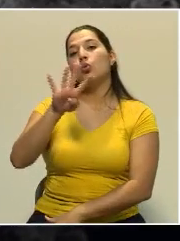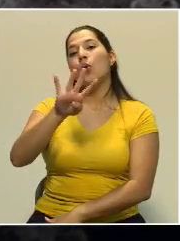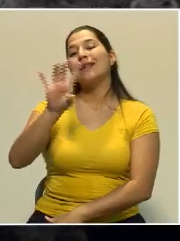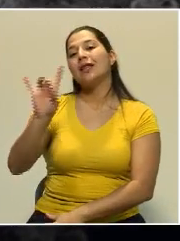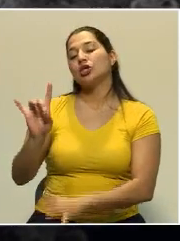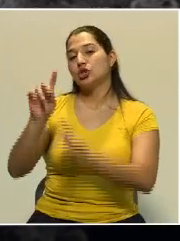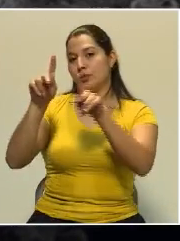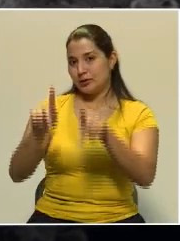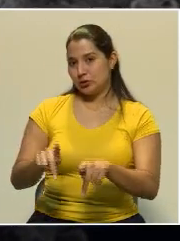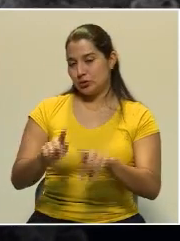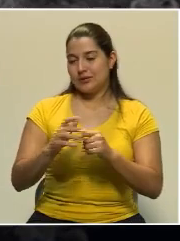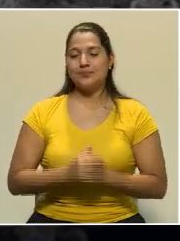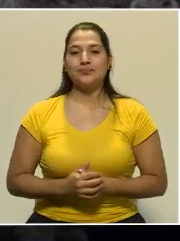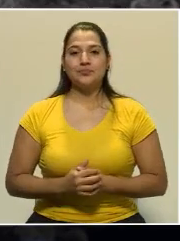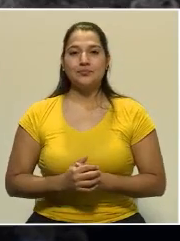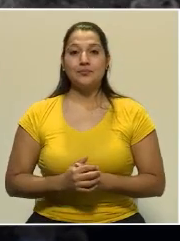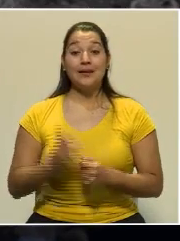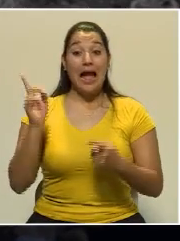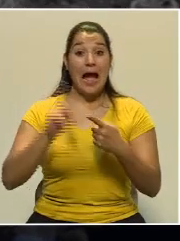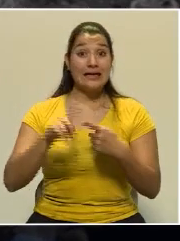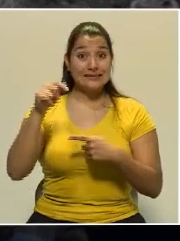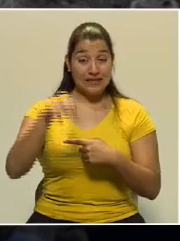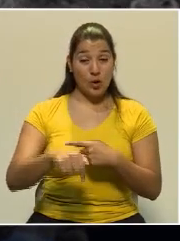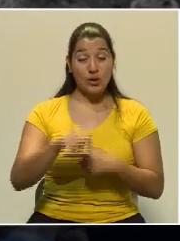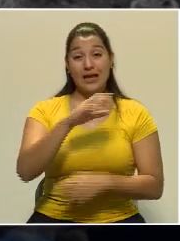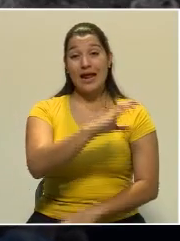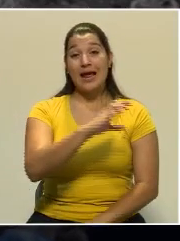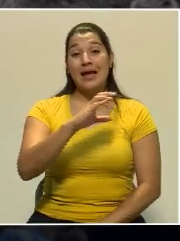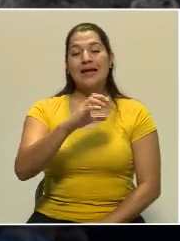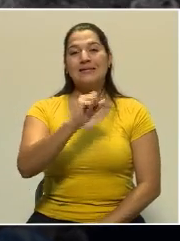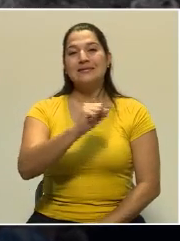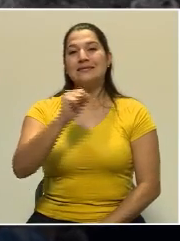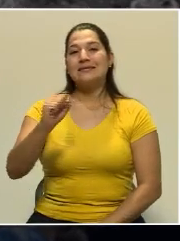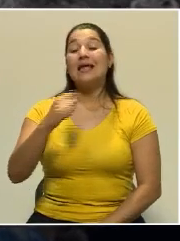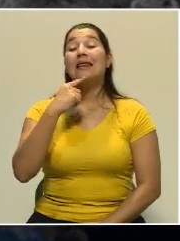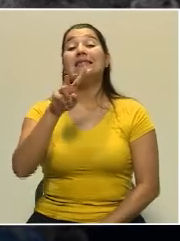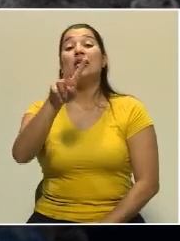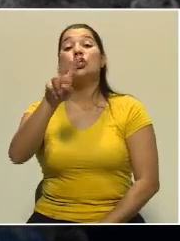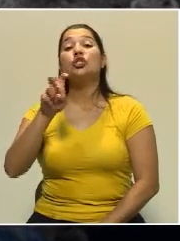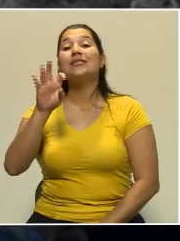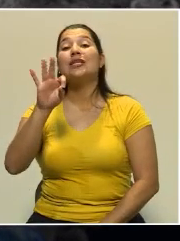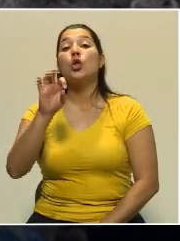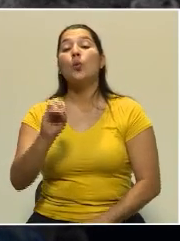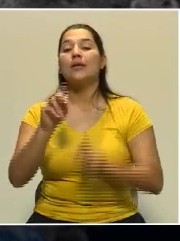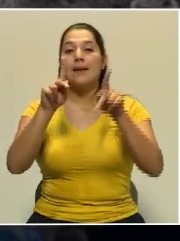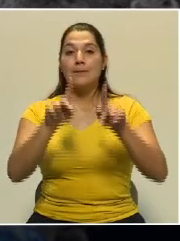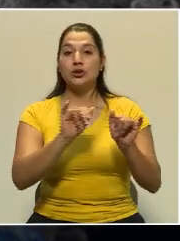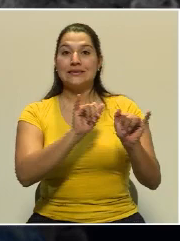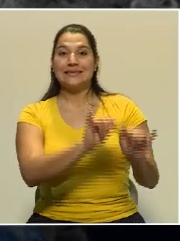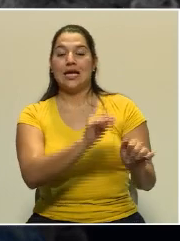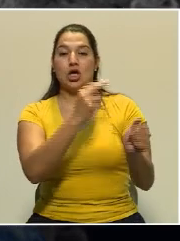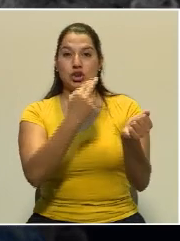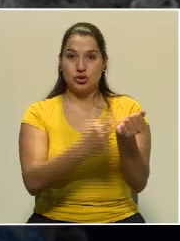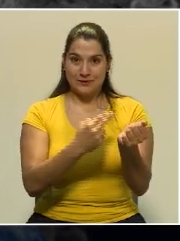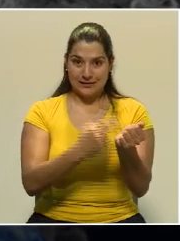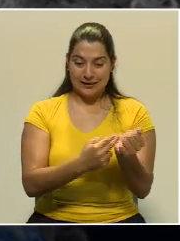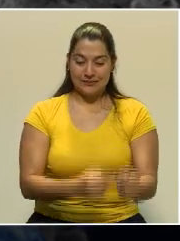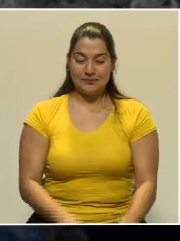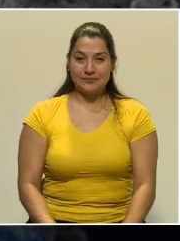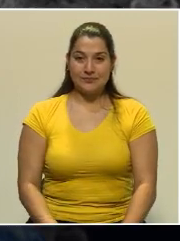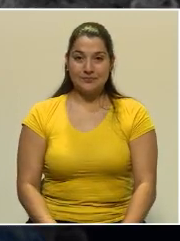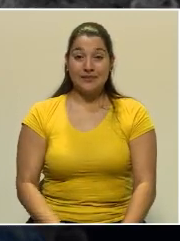3.448 personas. Al día de hoy la caja registra 290 personas internadas en